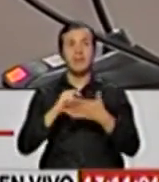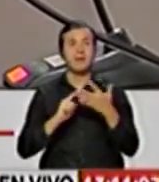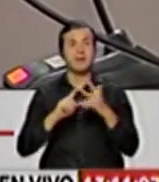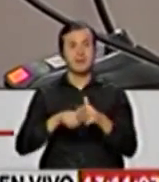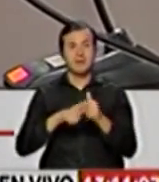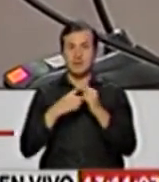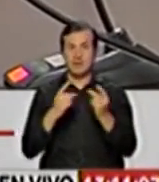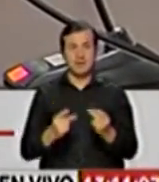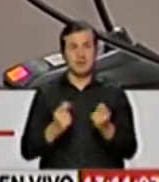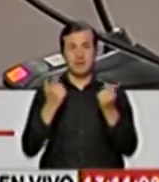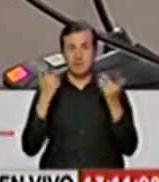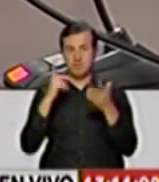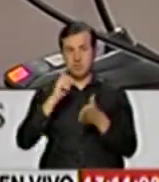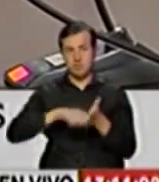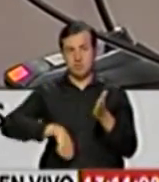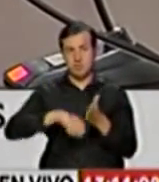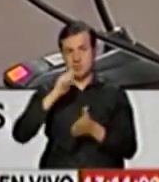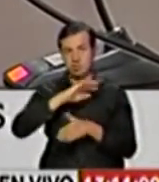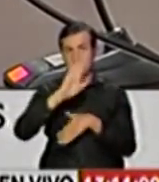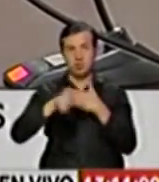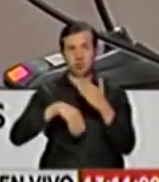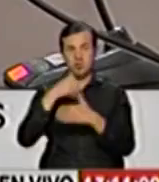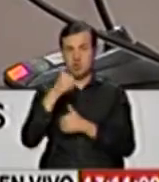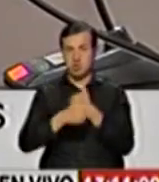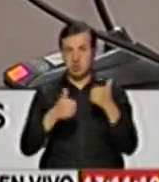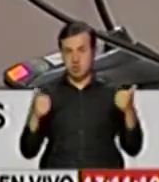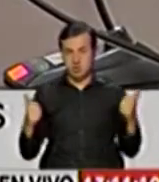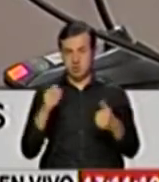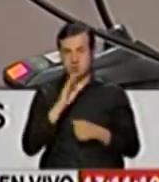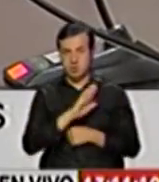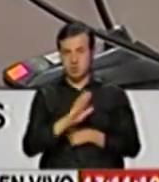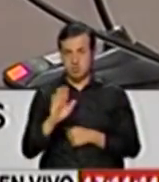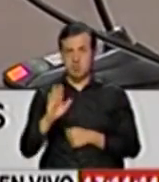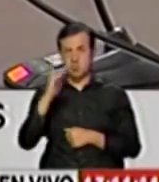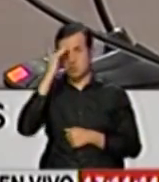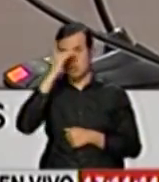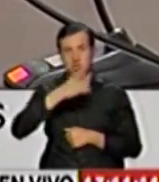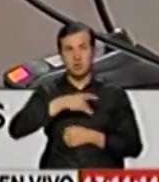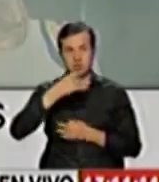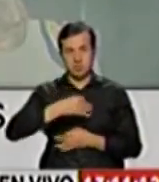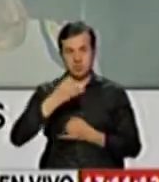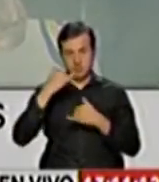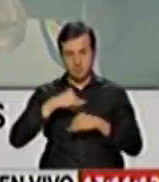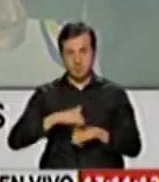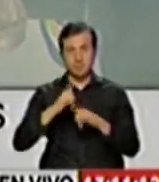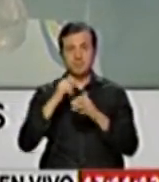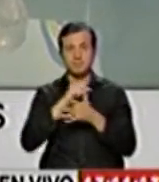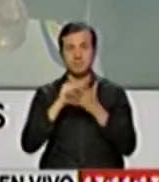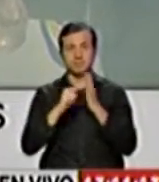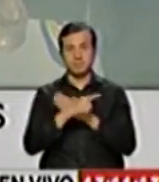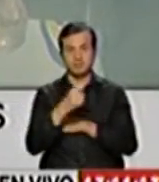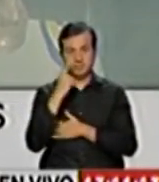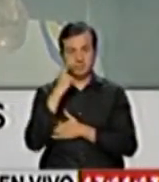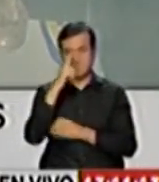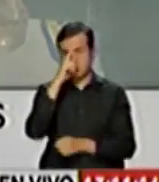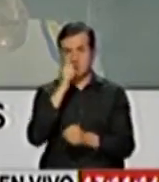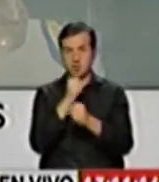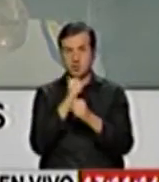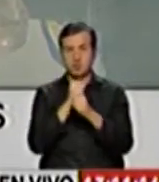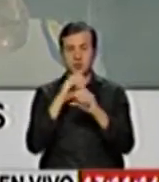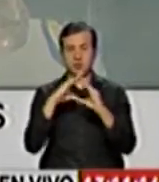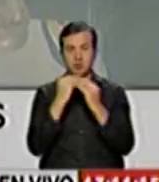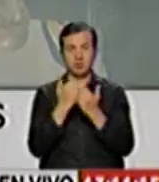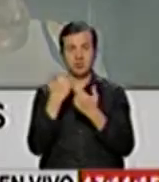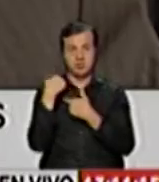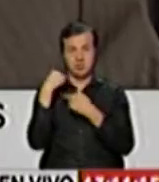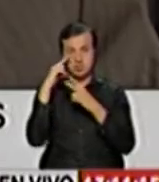proceder inmediatamente a la calificación de todos los candidatos y sobre esa base tomar las decisiones que corresponden. En base a ello deberá trabajar la comisión encargada en